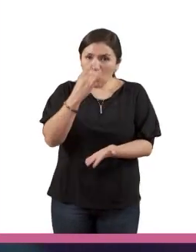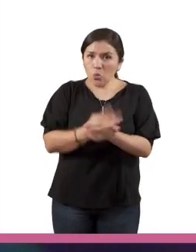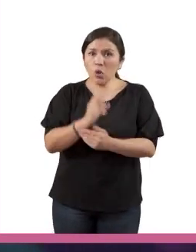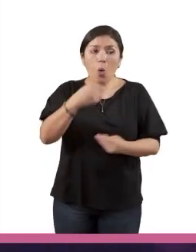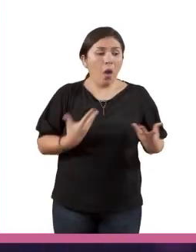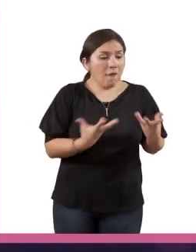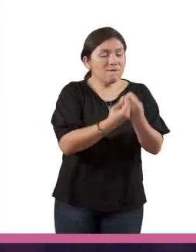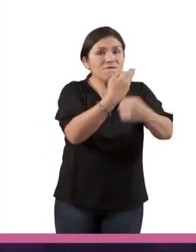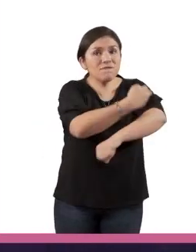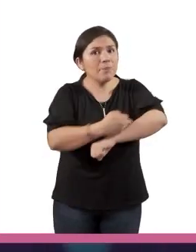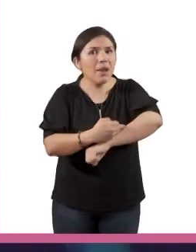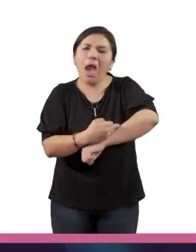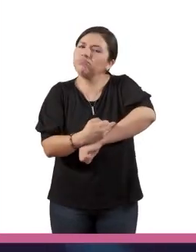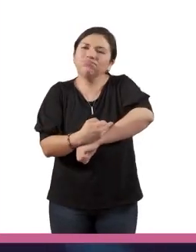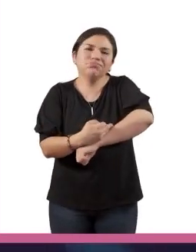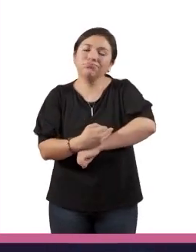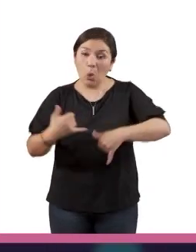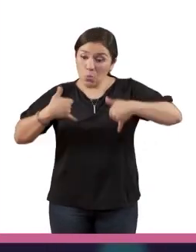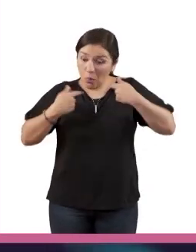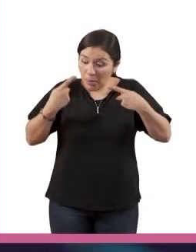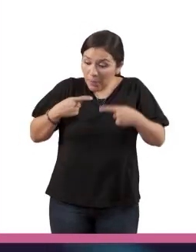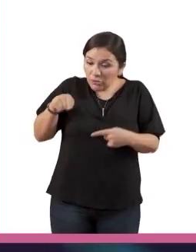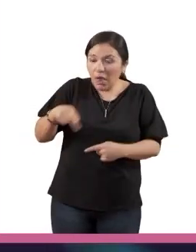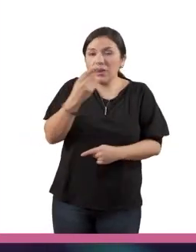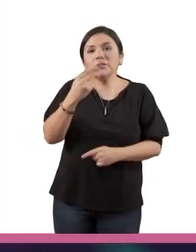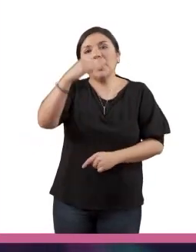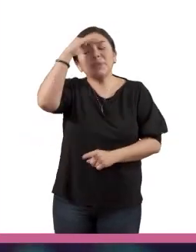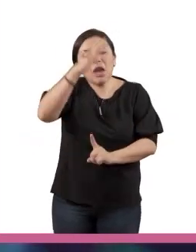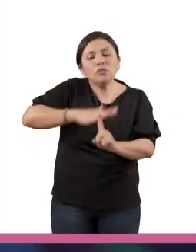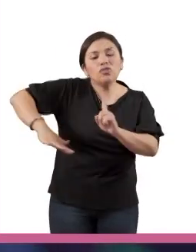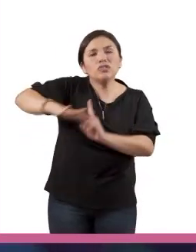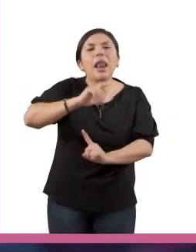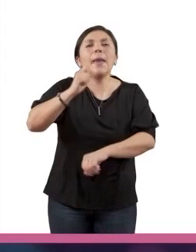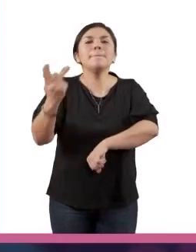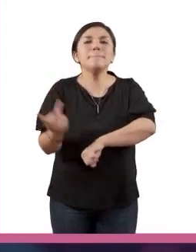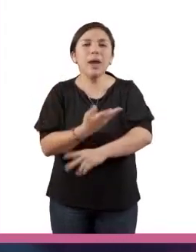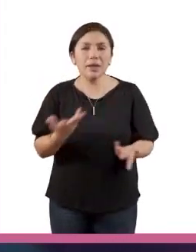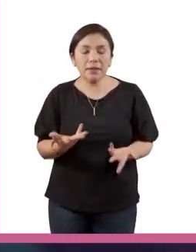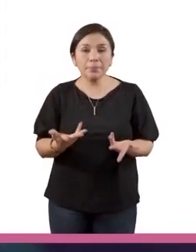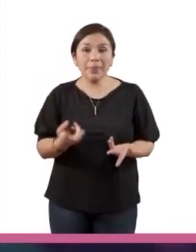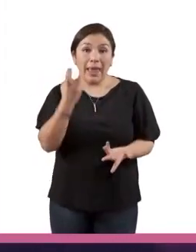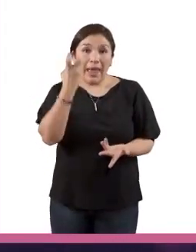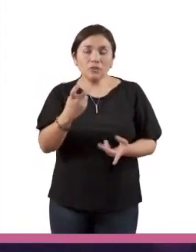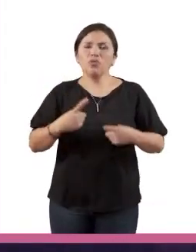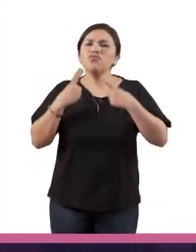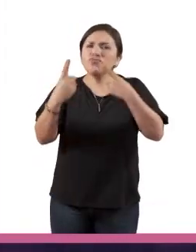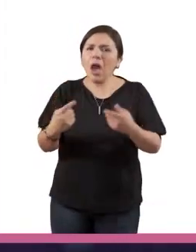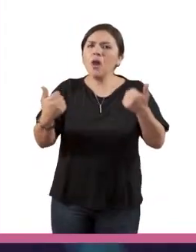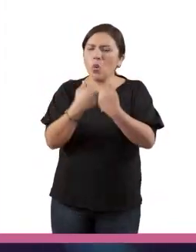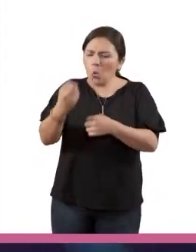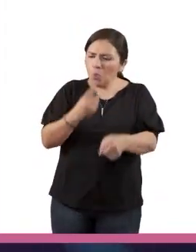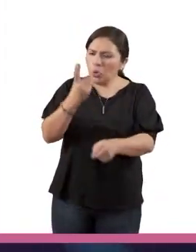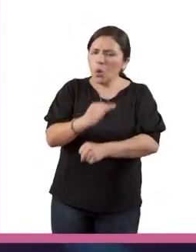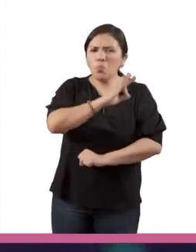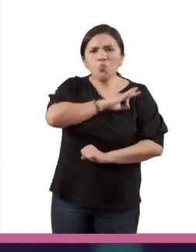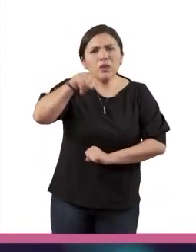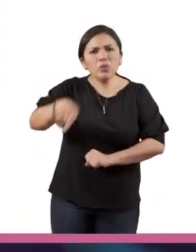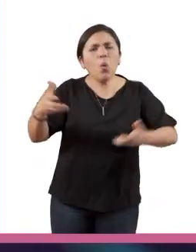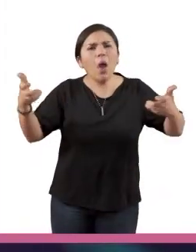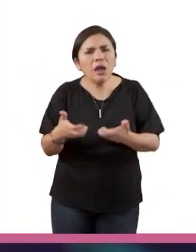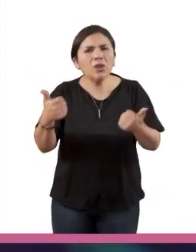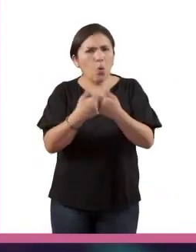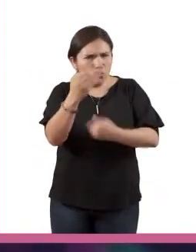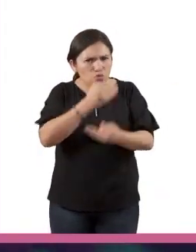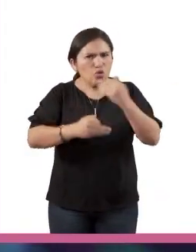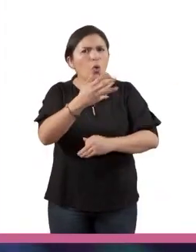con su familia. Un chavo tiene que pensarse en el medio social en el que está. Poderle brindar la oportunidad a los chavos